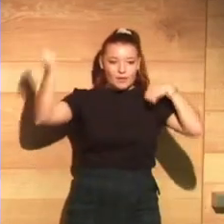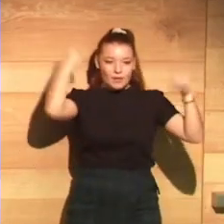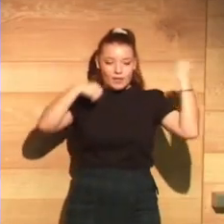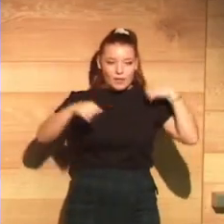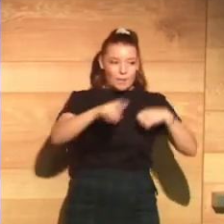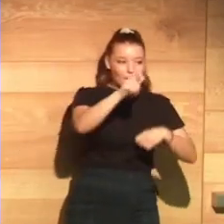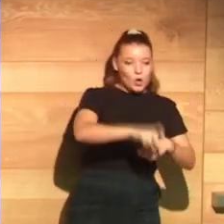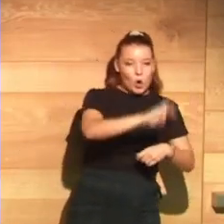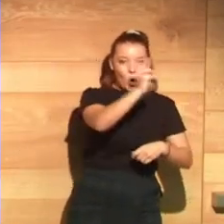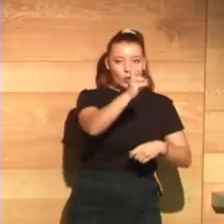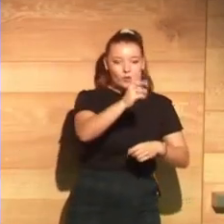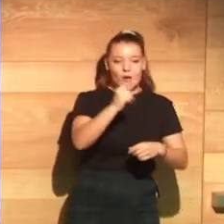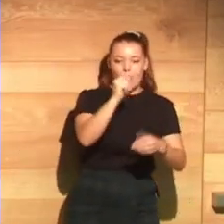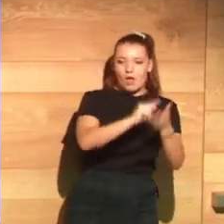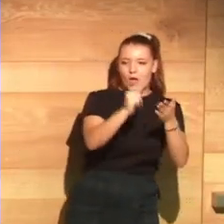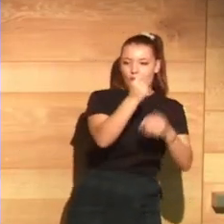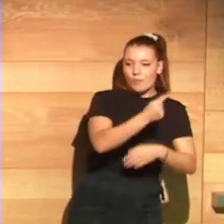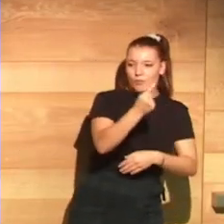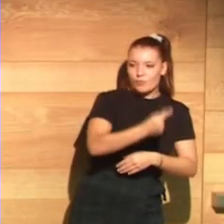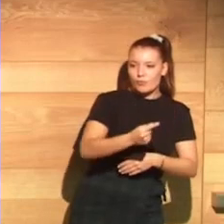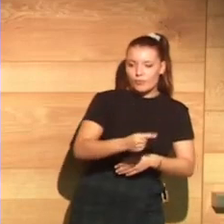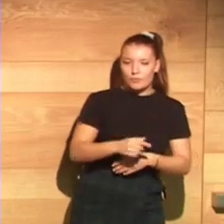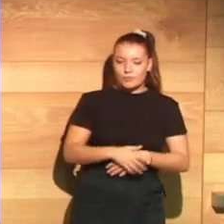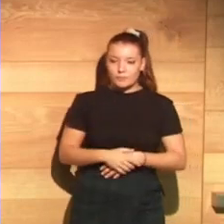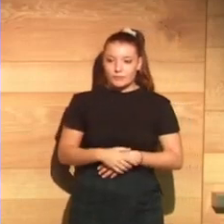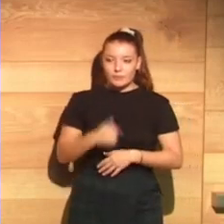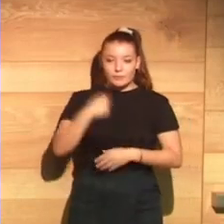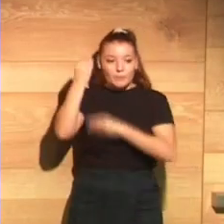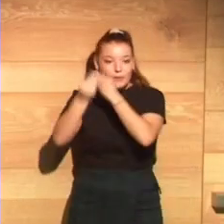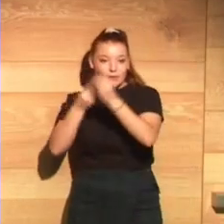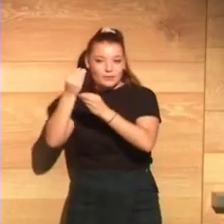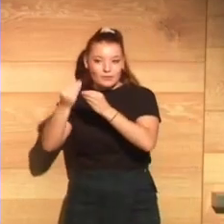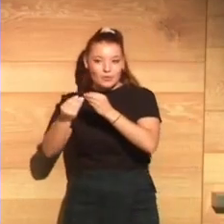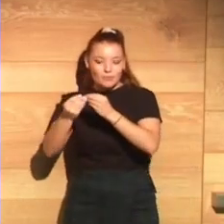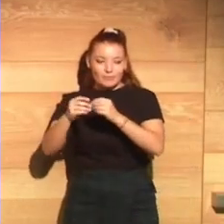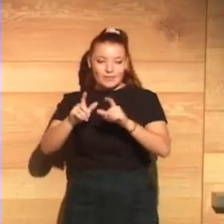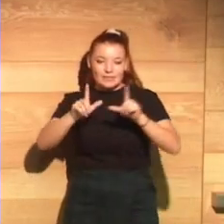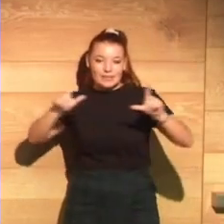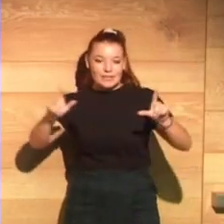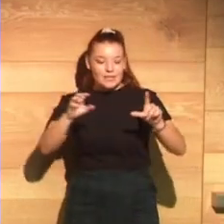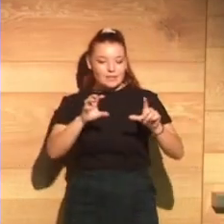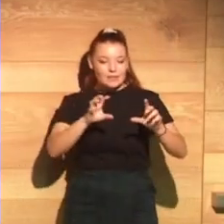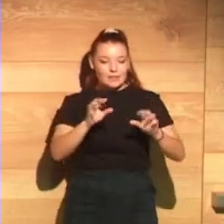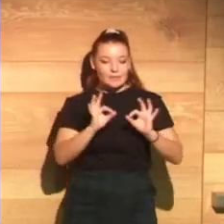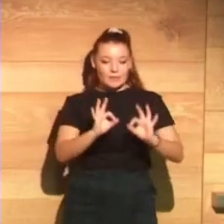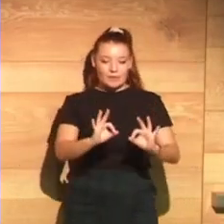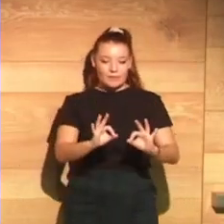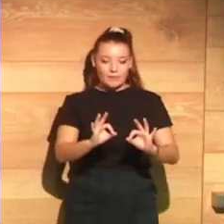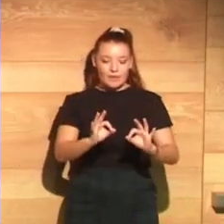más artistas han reflejado. Y claro, tienes que hacer escenas icónicas como la de